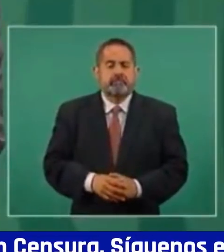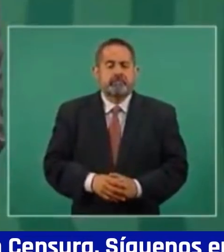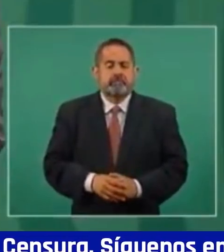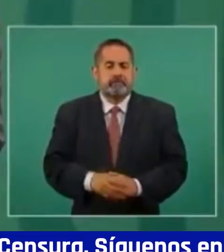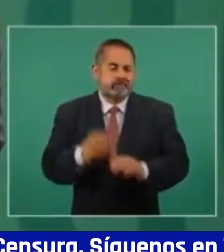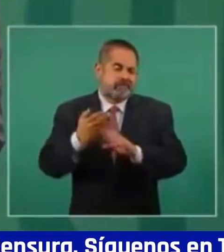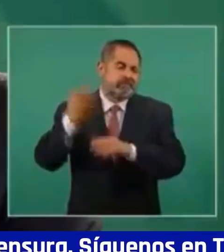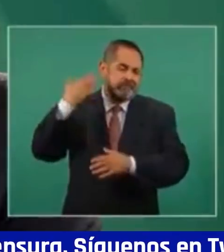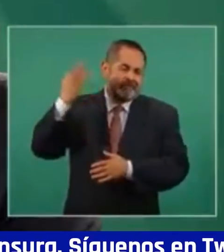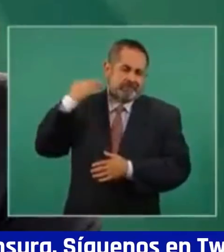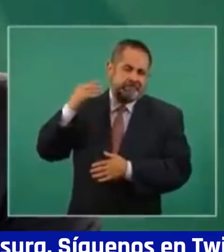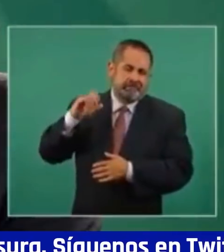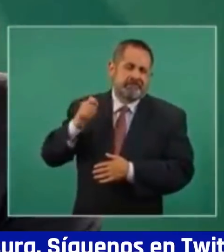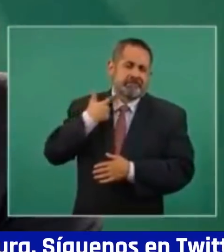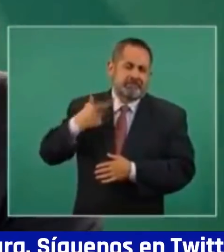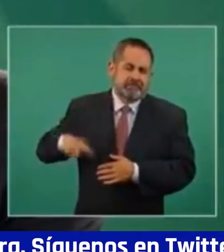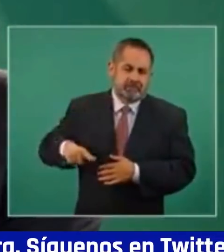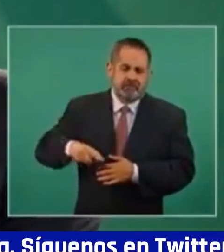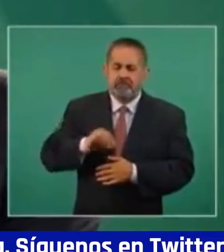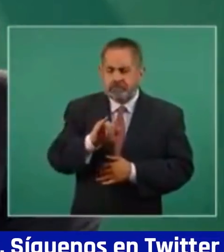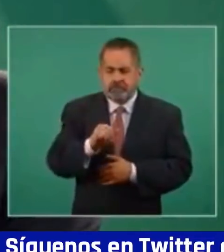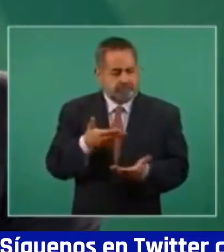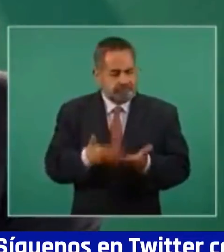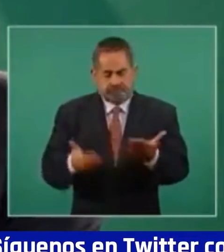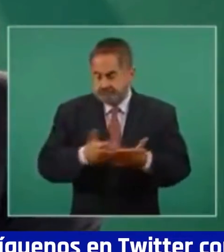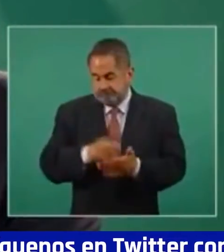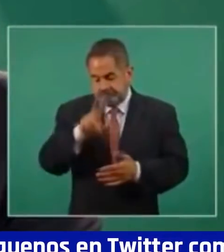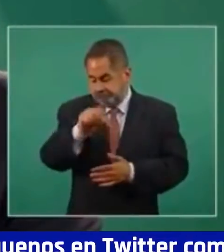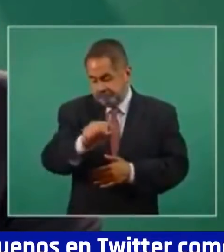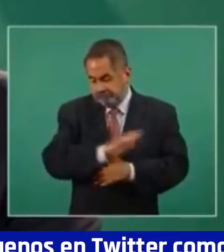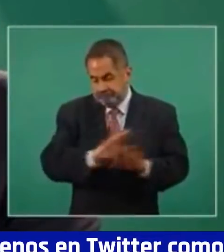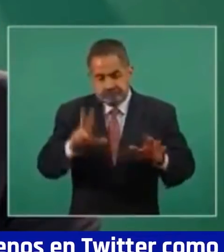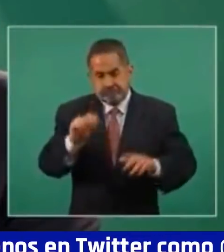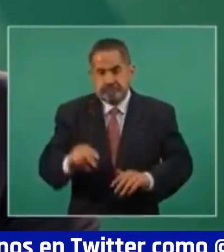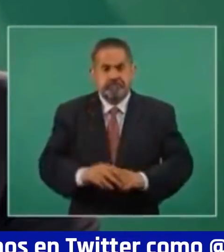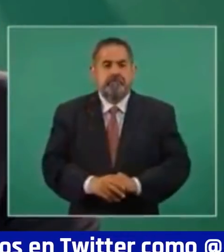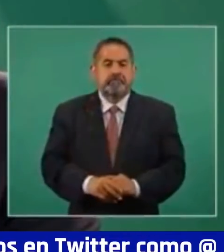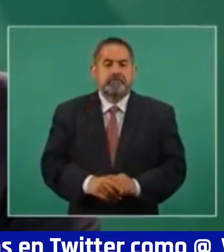Antes sí, ahora no.